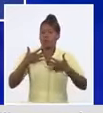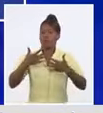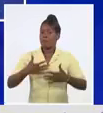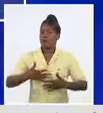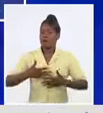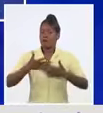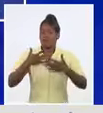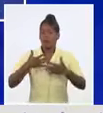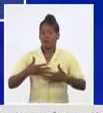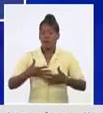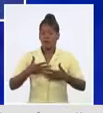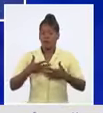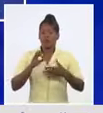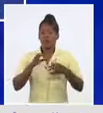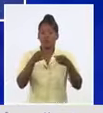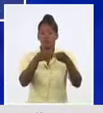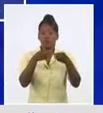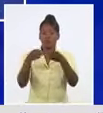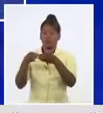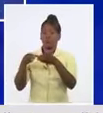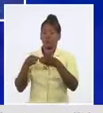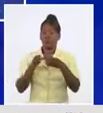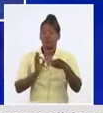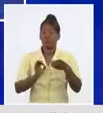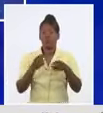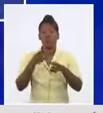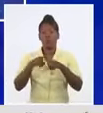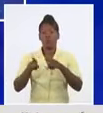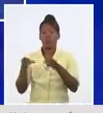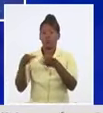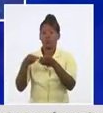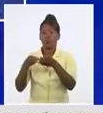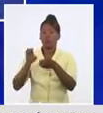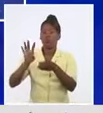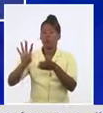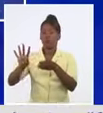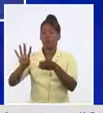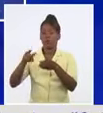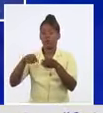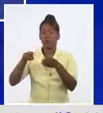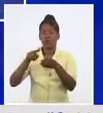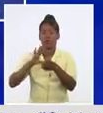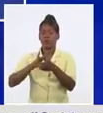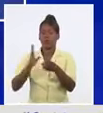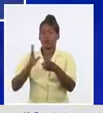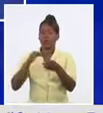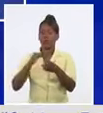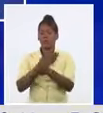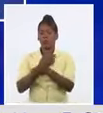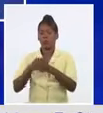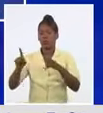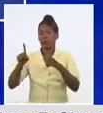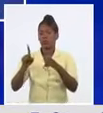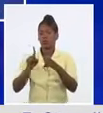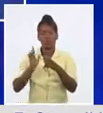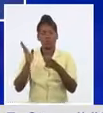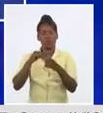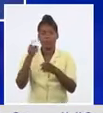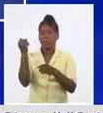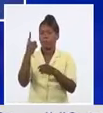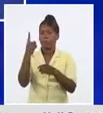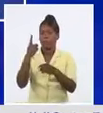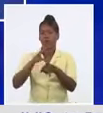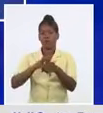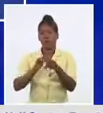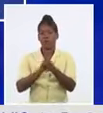nuevamente un número de fallecidos, 4 entre los que informamos en el día de hoy, que no tenían comorbilidades previas. Por